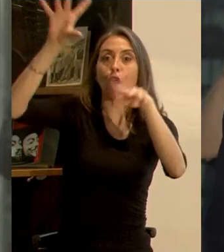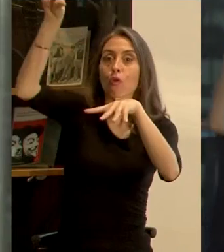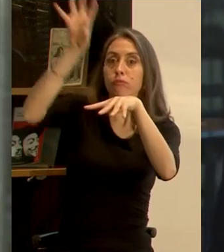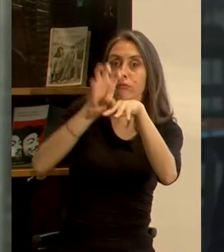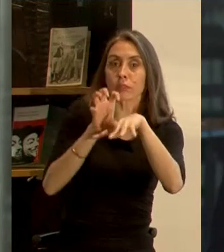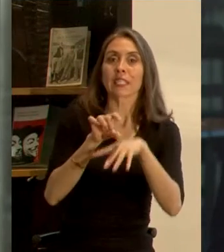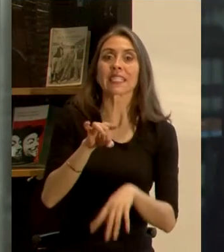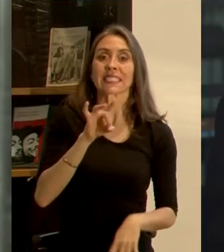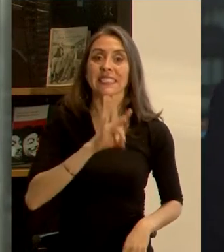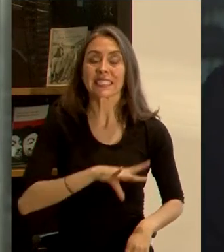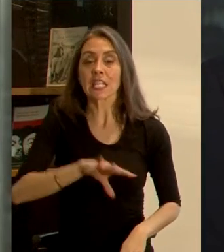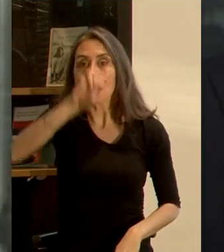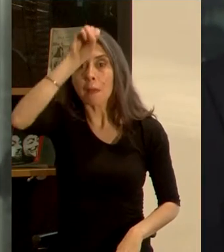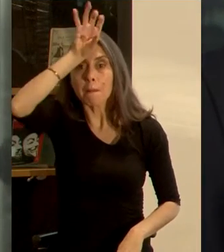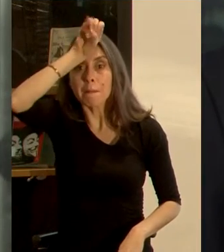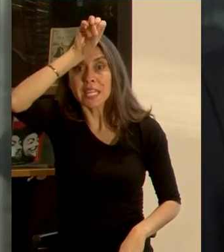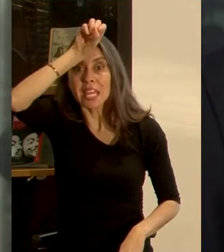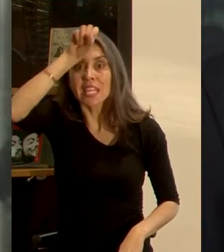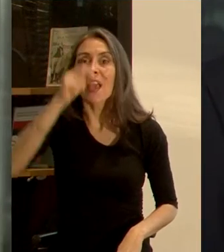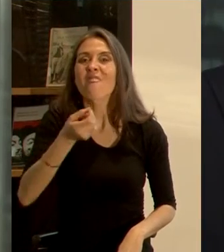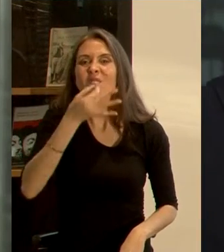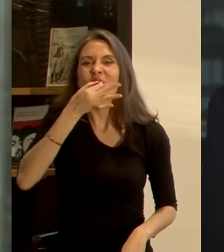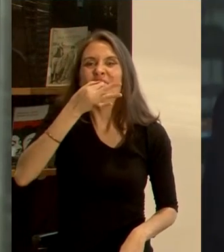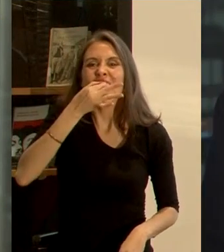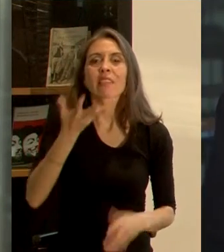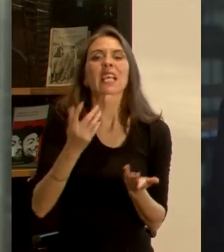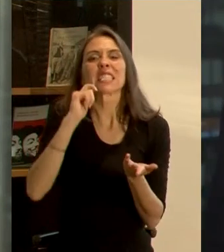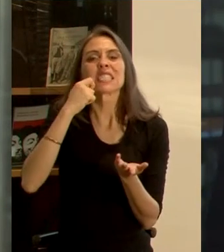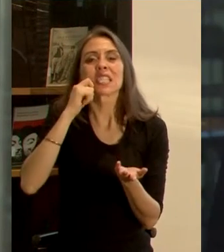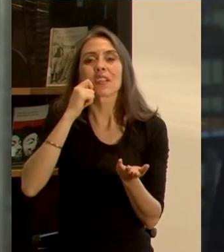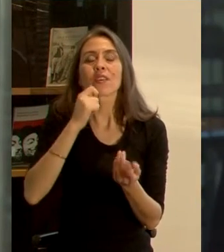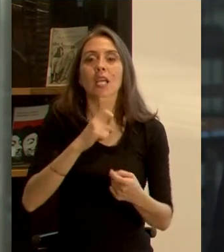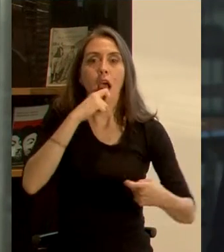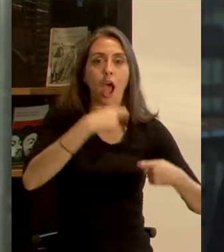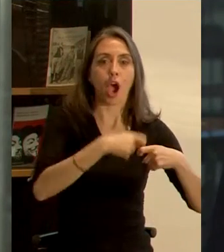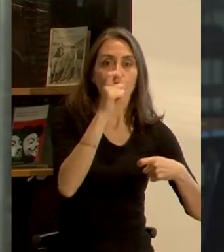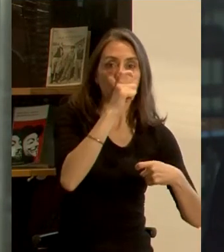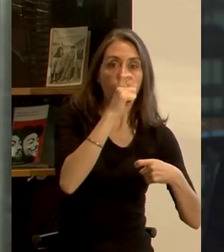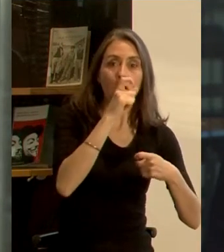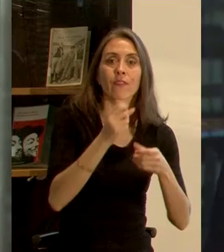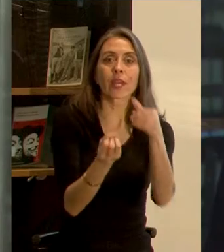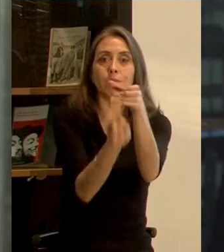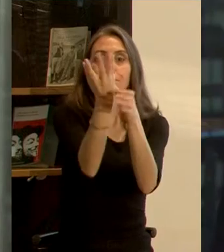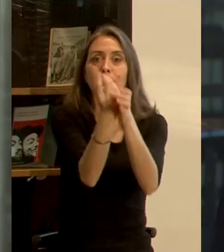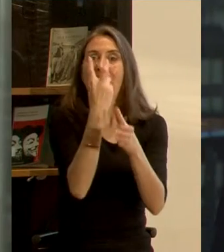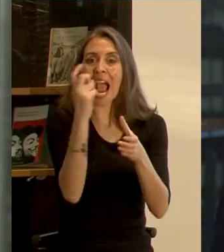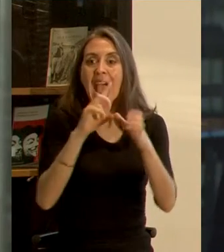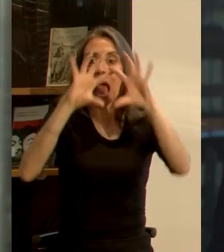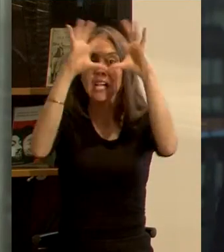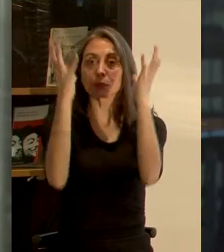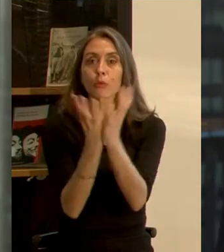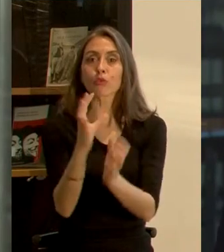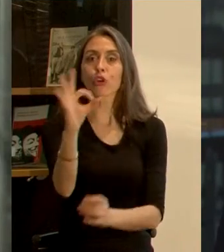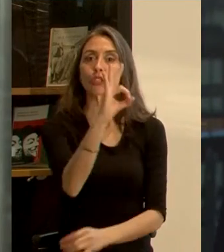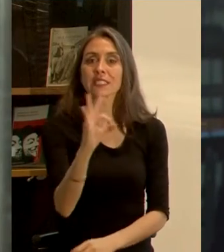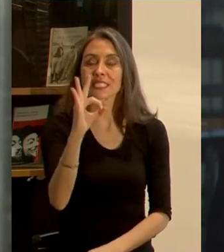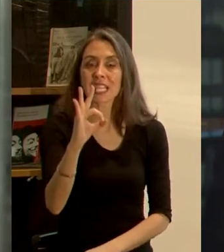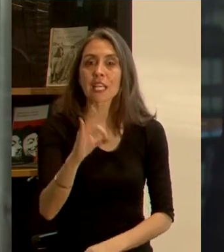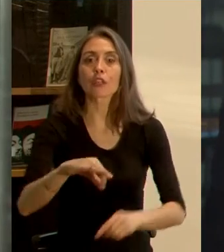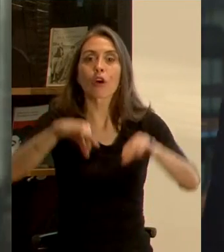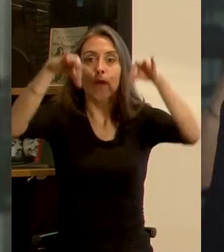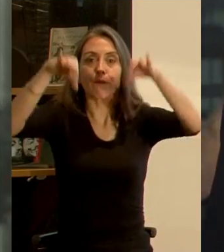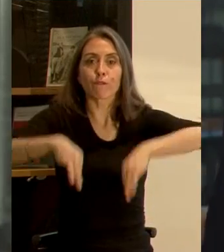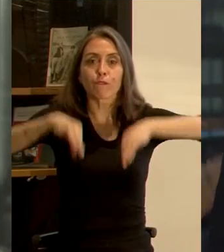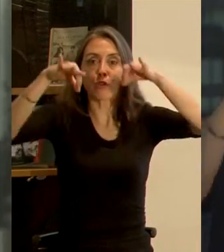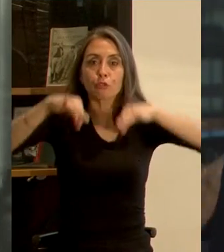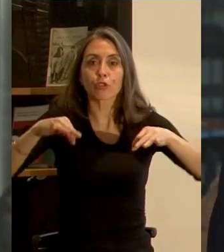es el único país que va a poder hacer minería verde. ¿Qué quiere decir? Cobre con huella de carbono casi cero. ¿Por qué? Porque vamos a tener fundiciones solares,